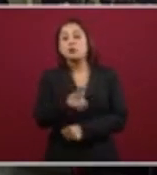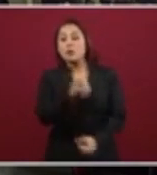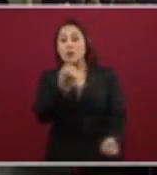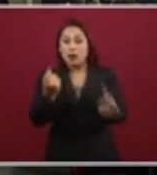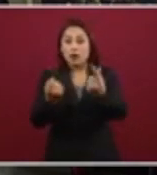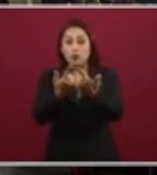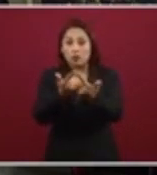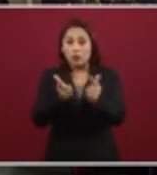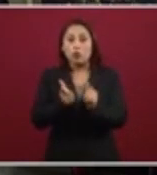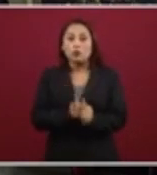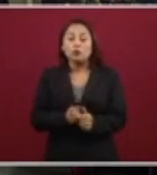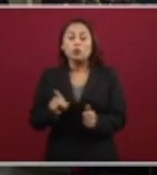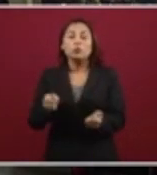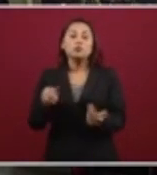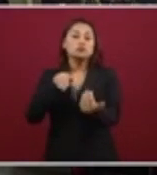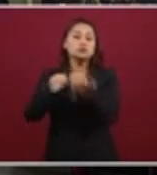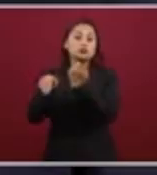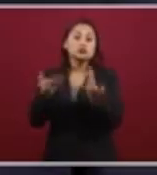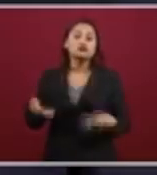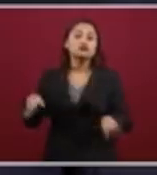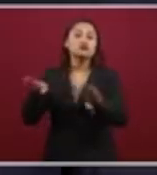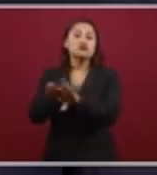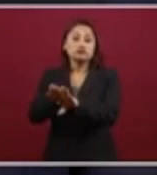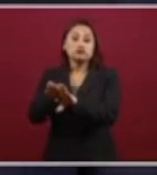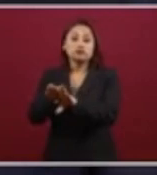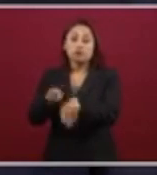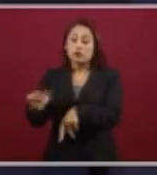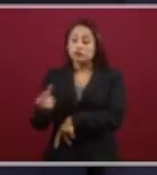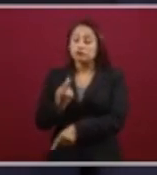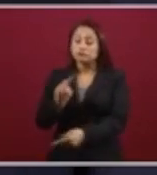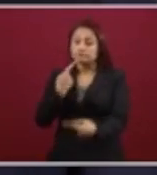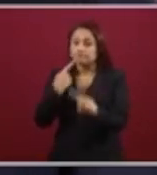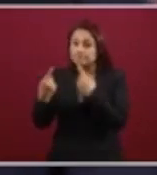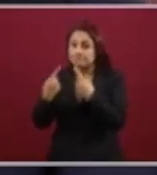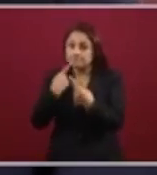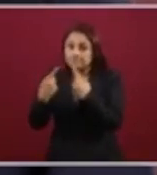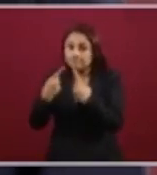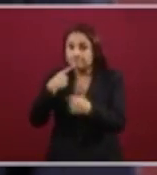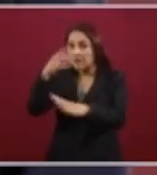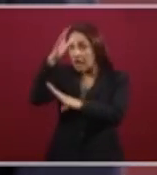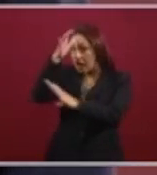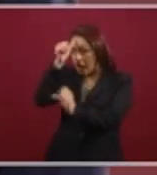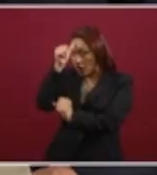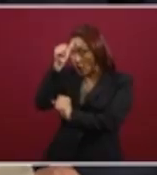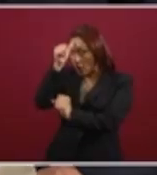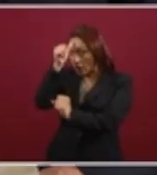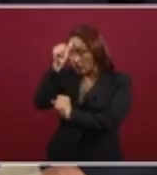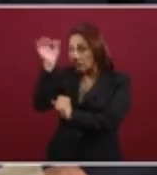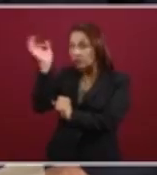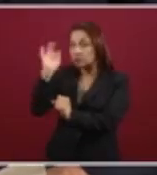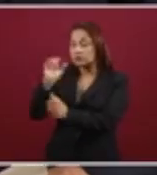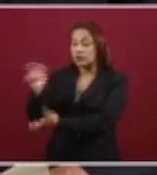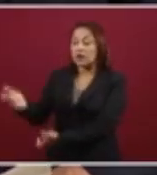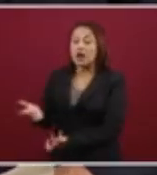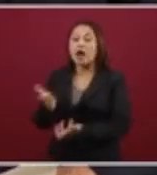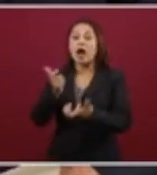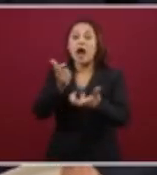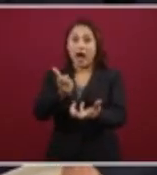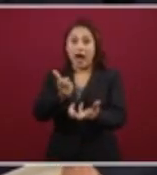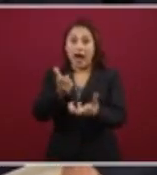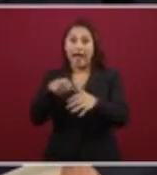y llegamos a un acuerdo siempre y cuando nos entregues tantas toneladas de